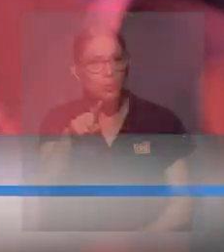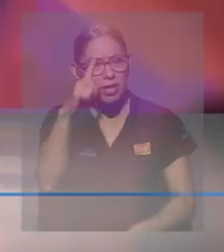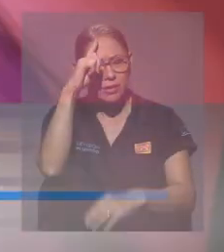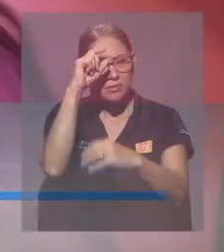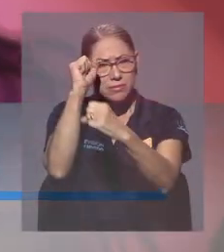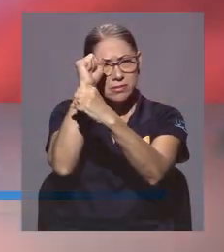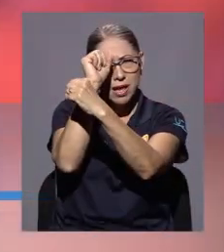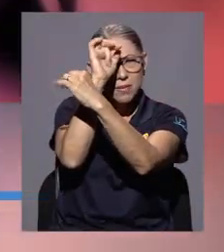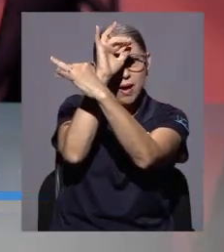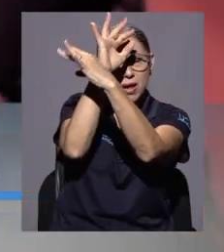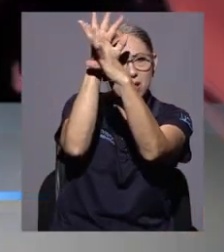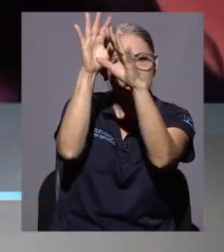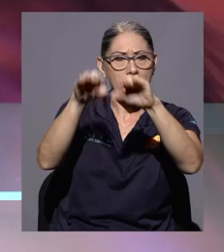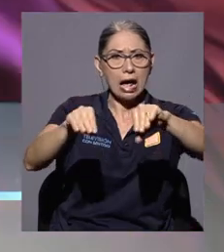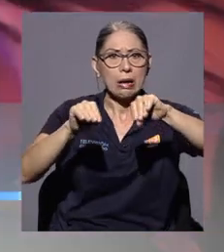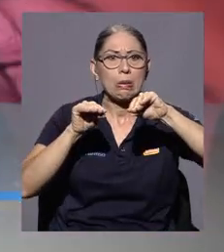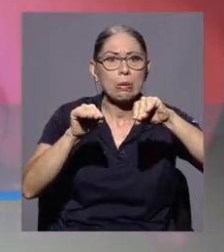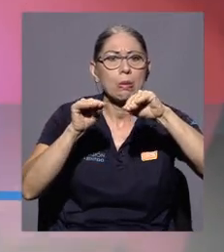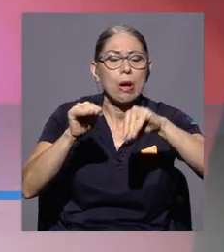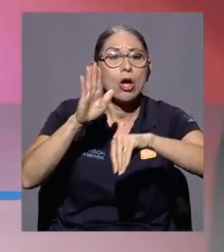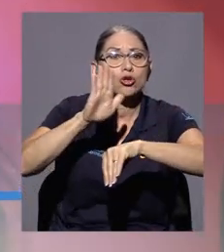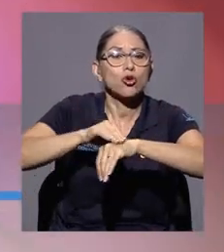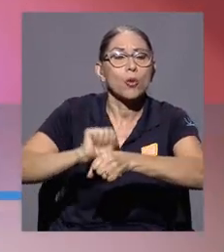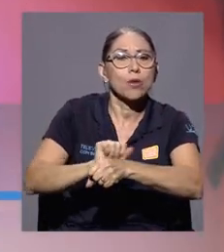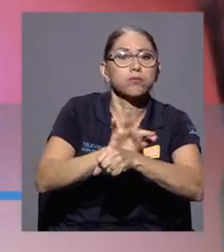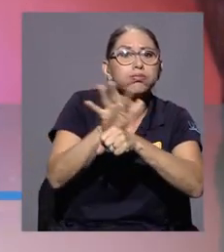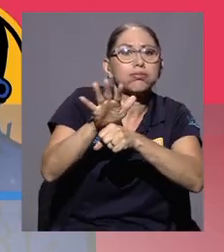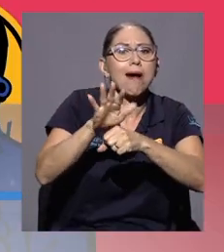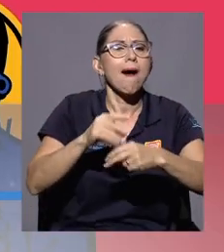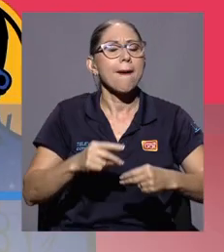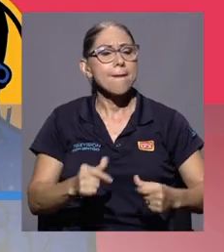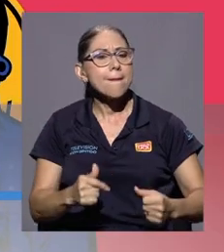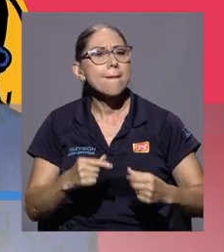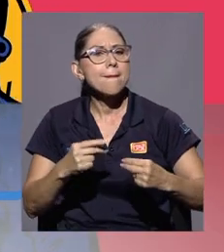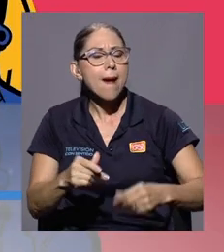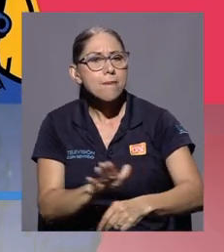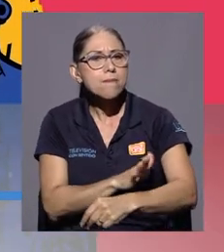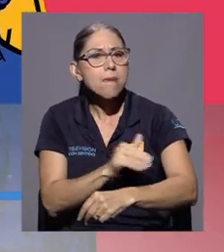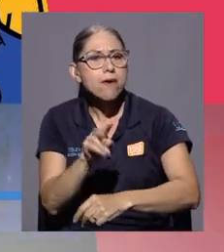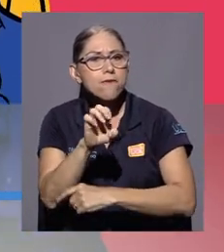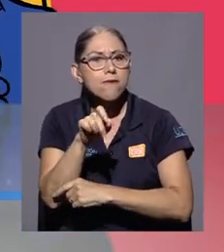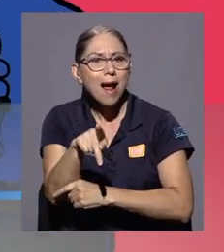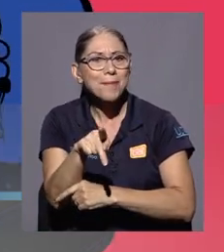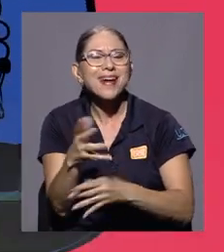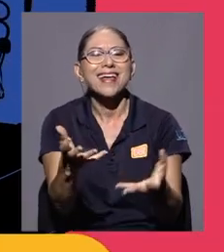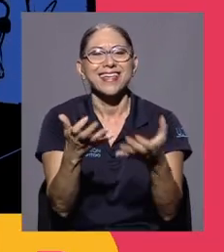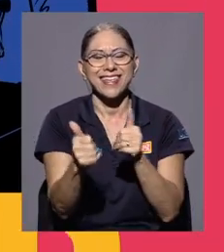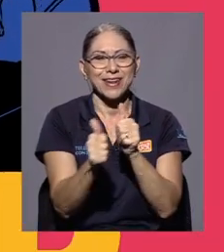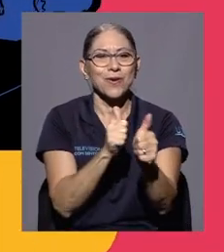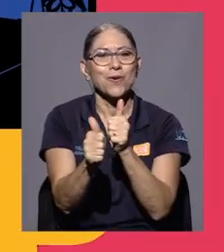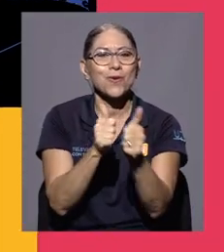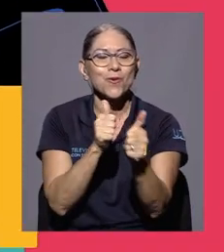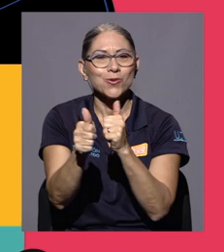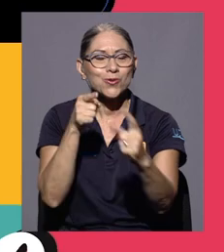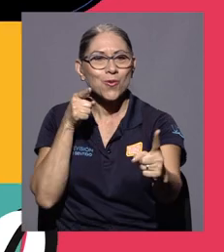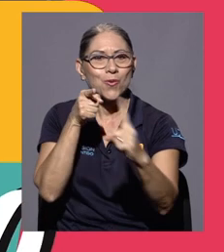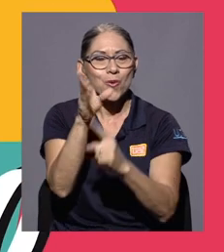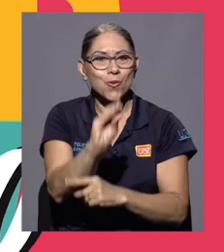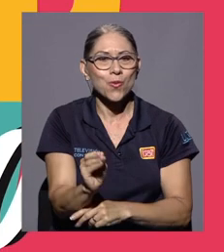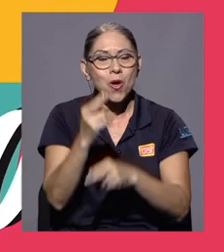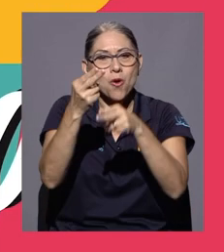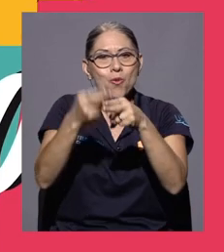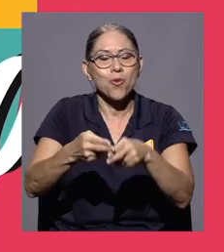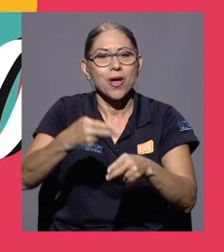se imagina crear conciencia sobre el COVID-19 a través del rap. Esto es lo que pretende un concurso dirigido a jóvenes y llamado Hip